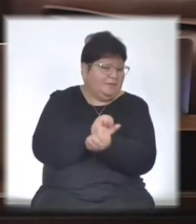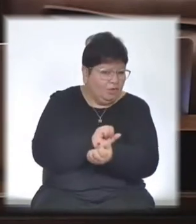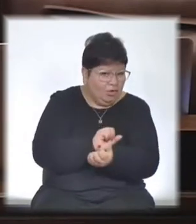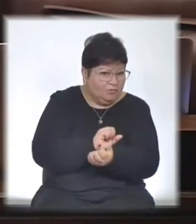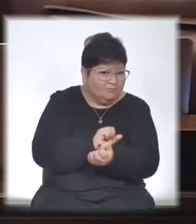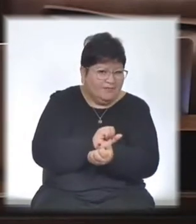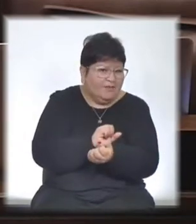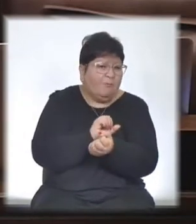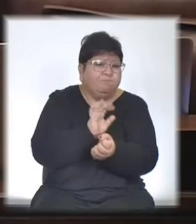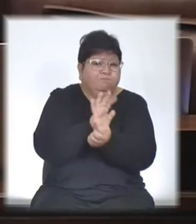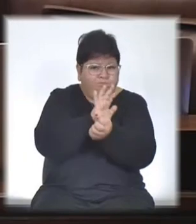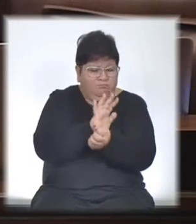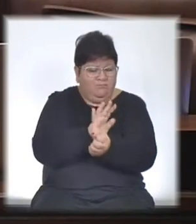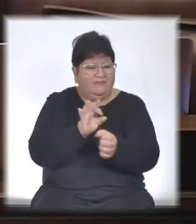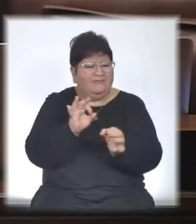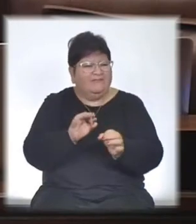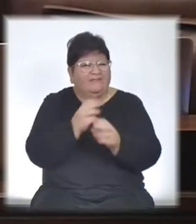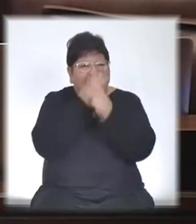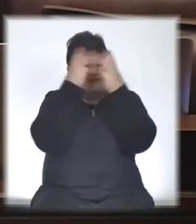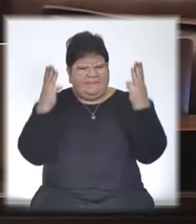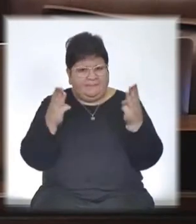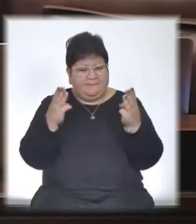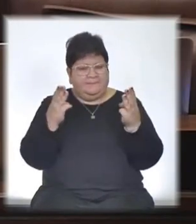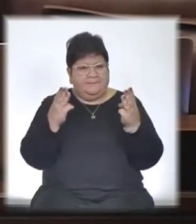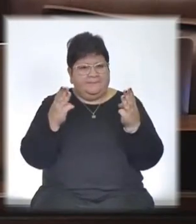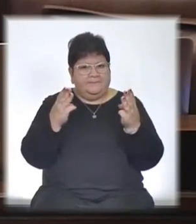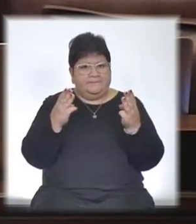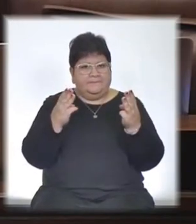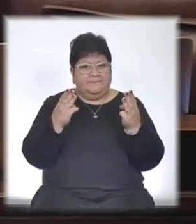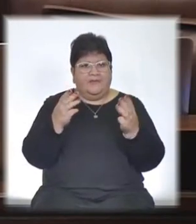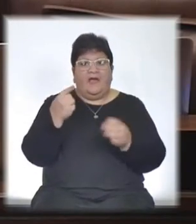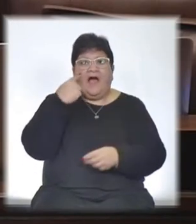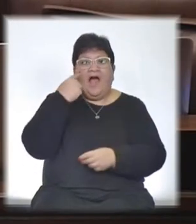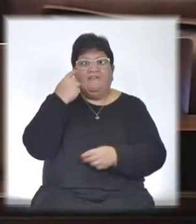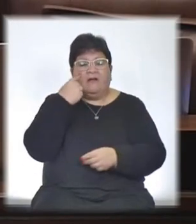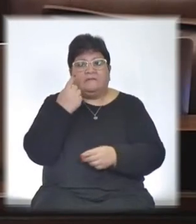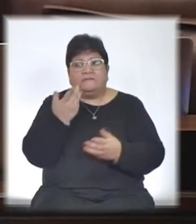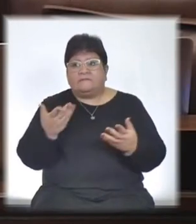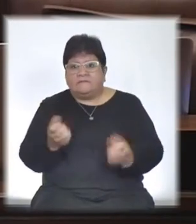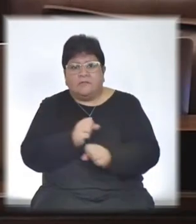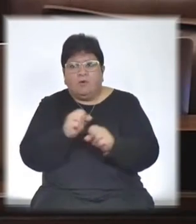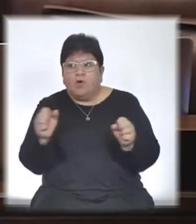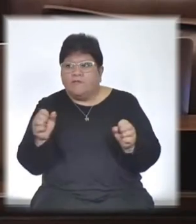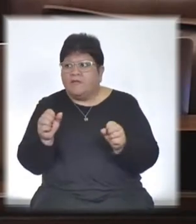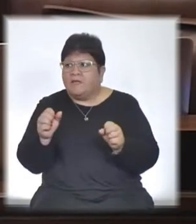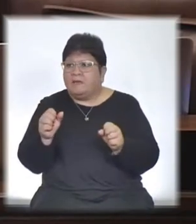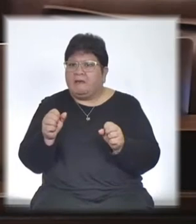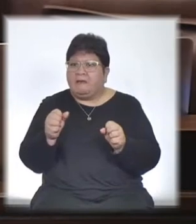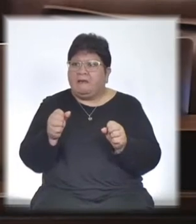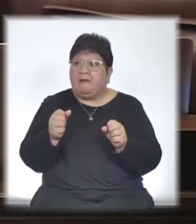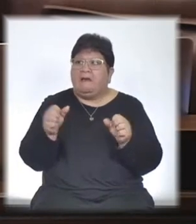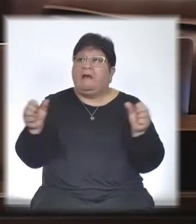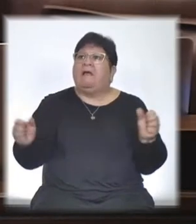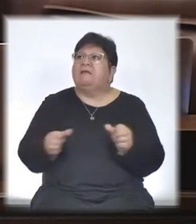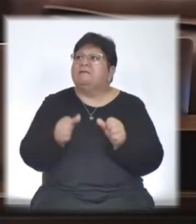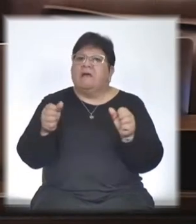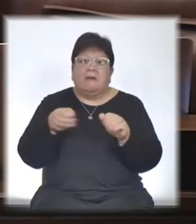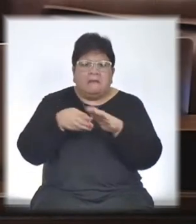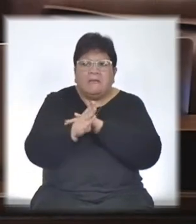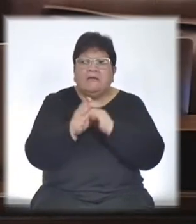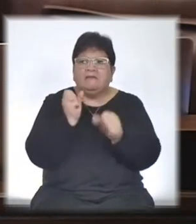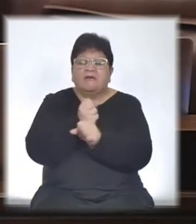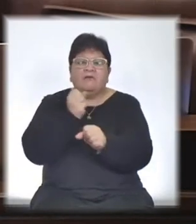en categoría de los ciudadanos que lo habilitaban o no para el ejercicio de las funciones civiles, la persecución en los centros fabriles,